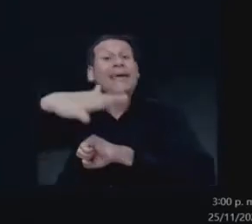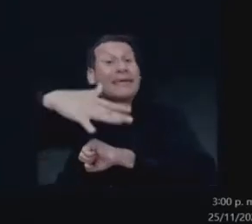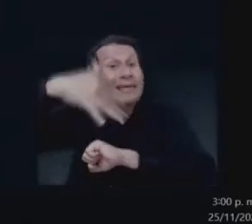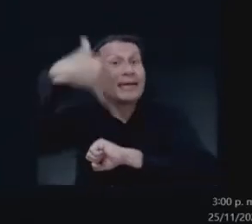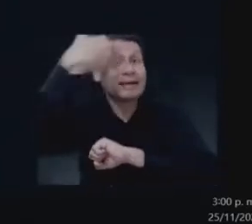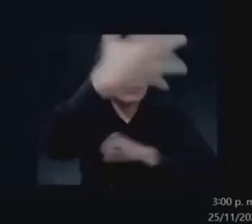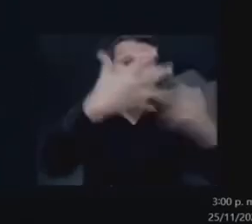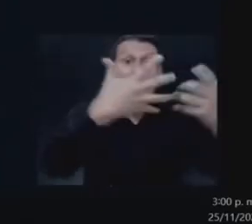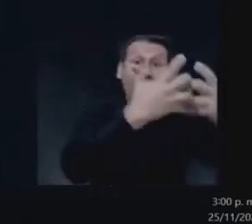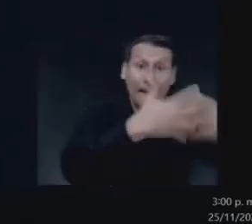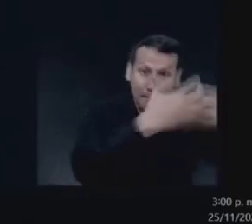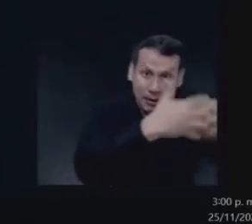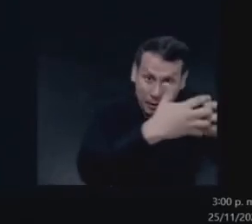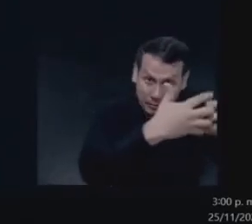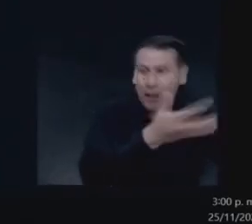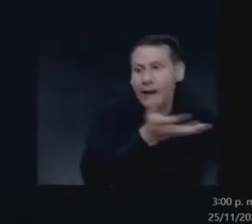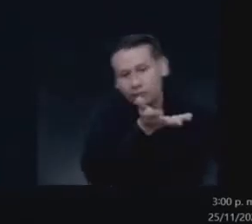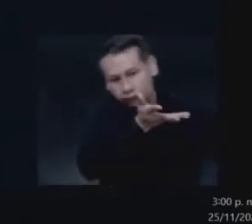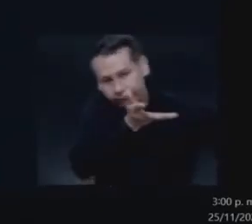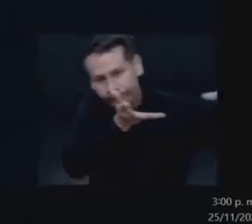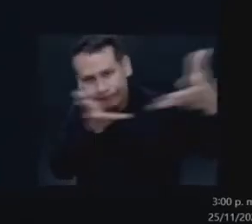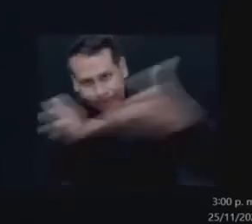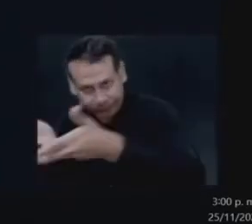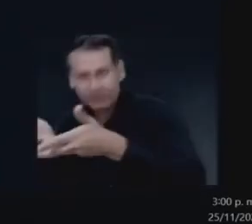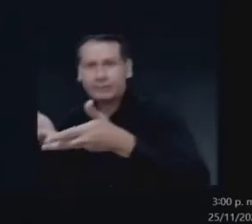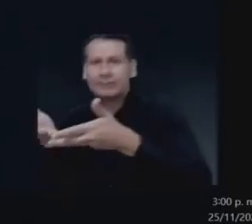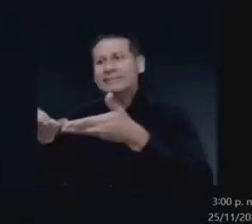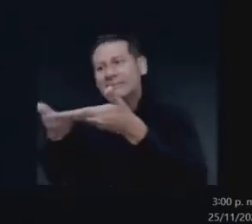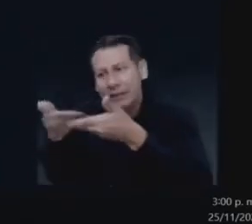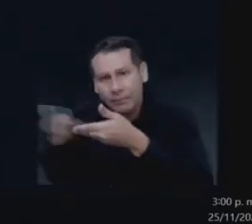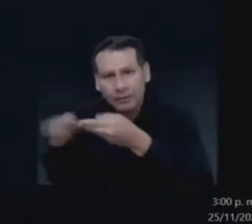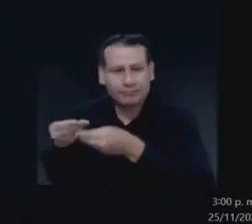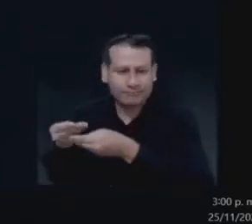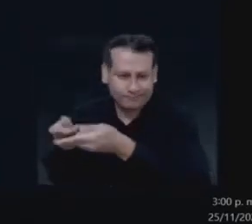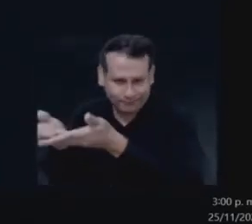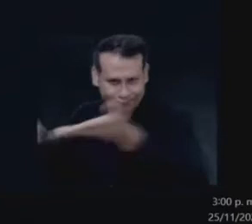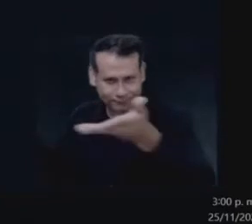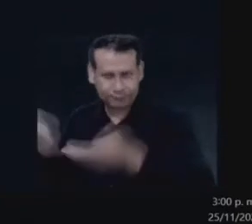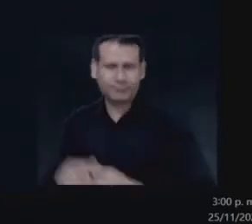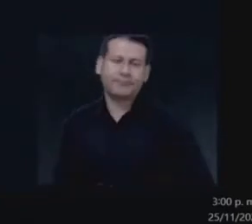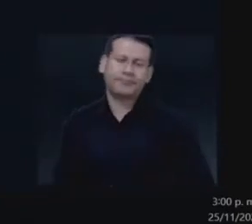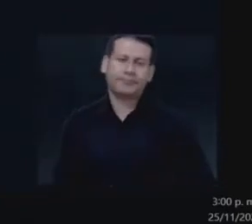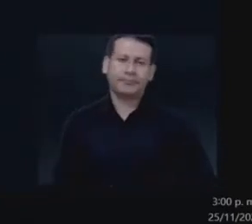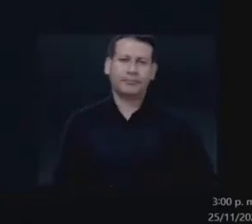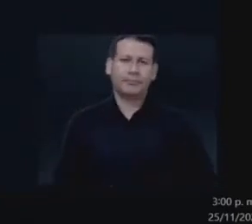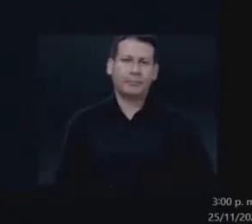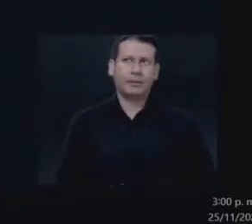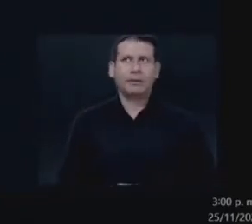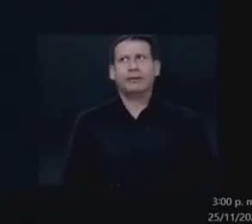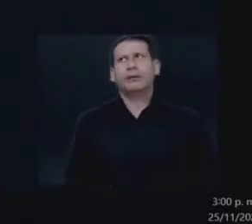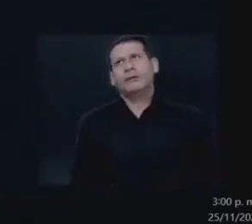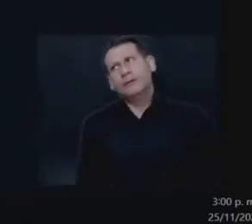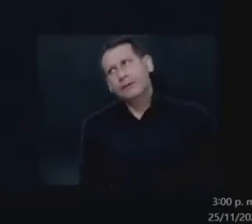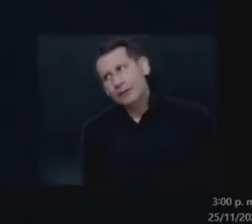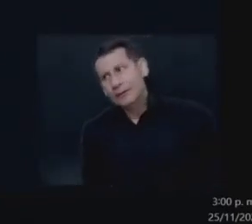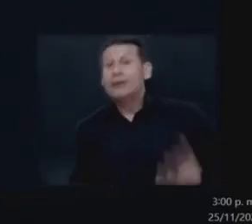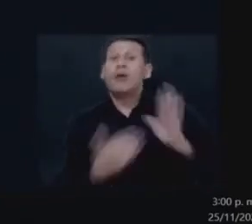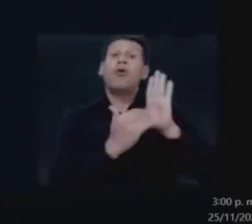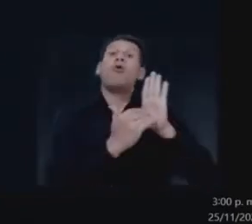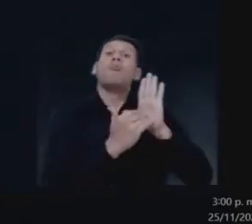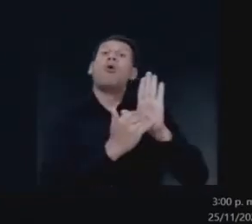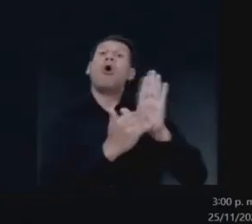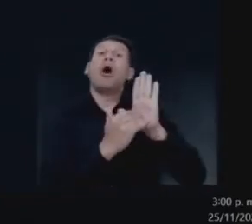o en algún pueblo, ¿no? No es un modelo que compita con los proveedores actuales, al